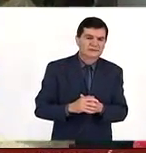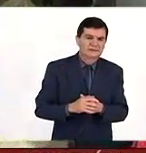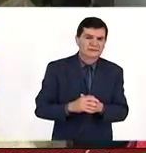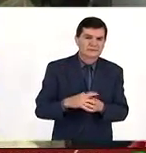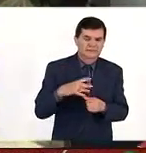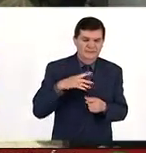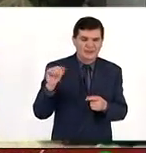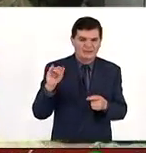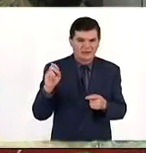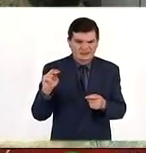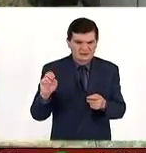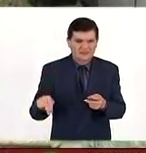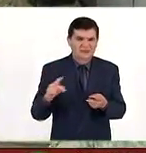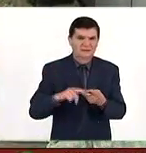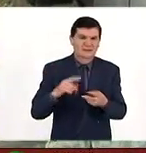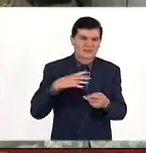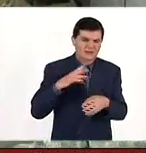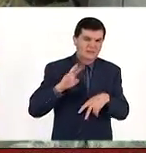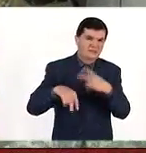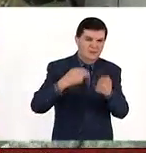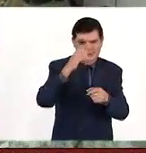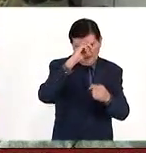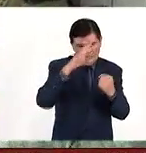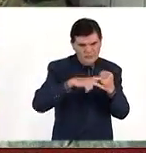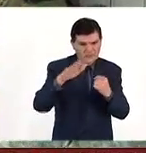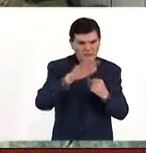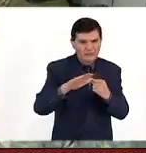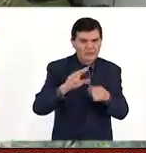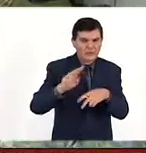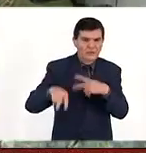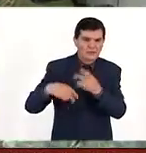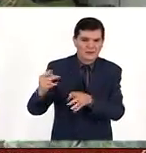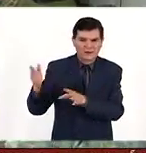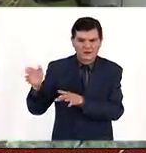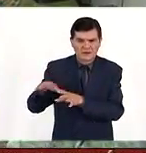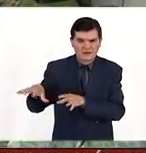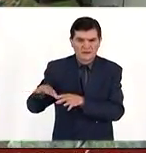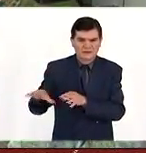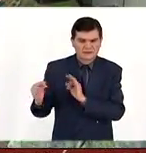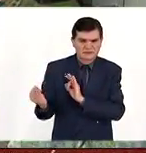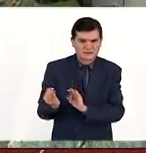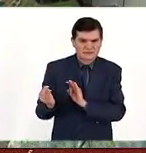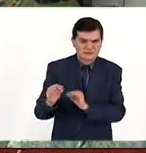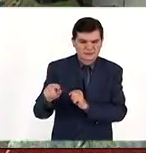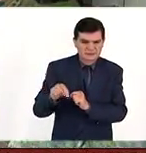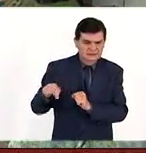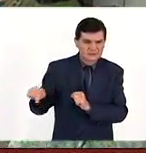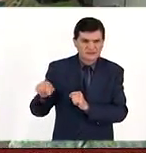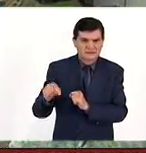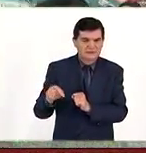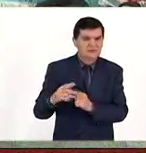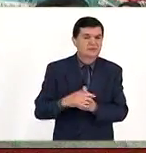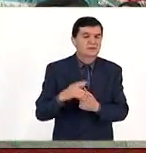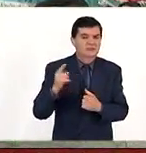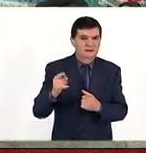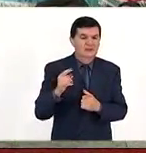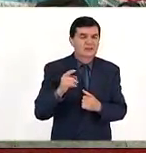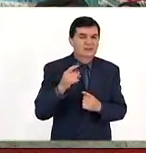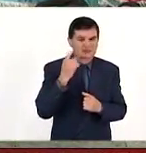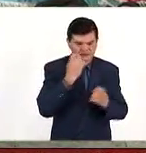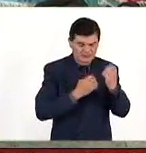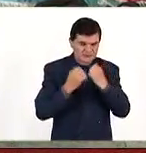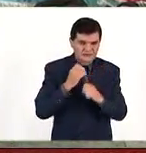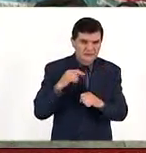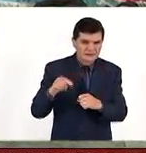de afganistán etcétera van a europa y no van a los países del golfo que están cerca no y ahí decía en ese análisis